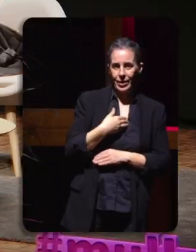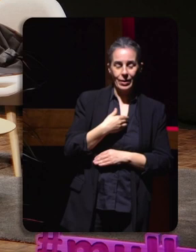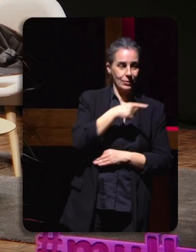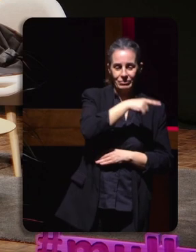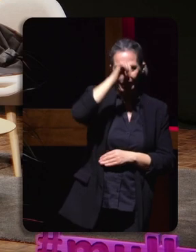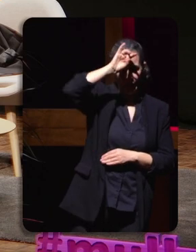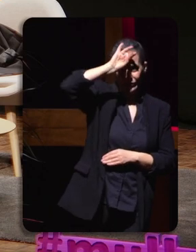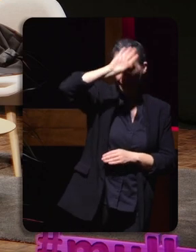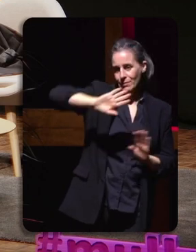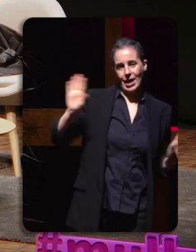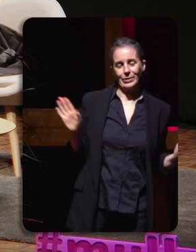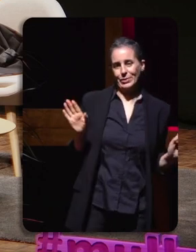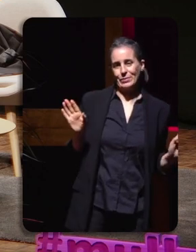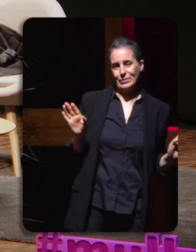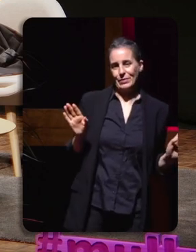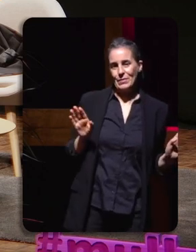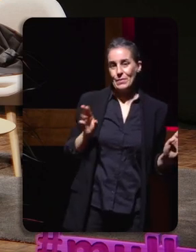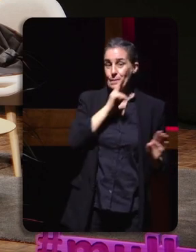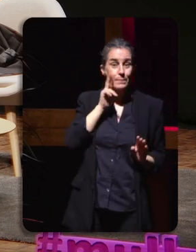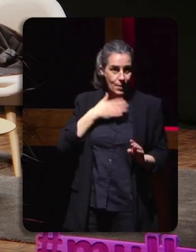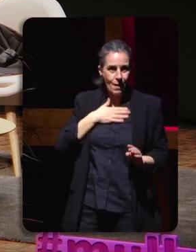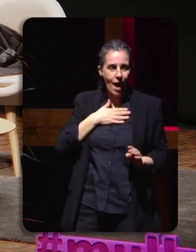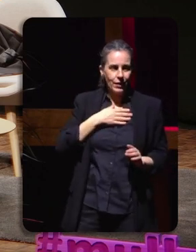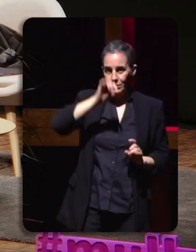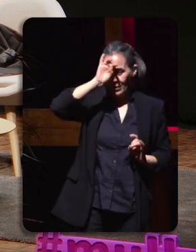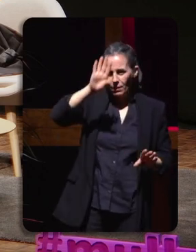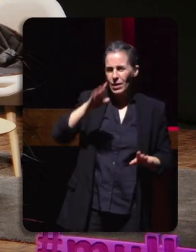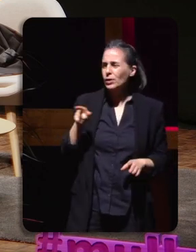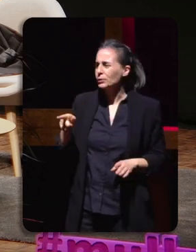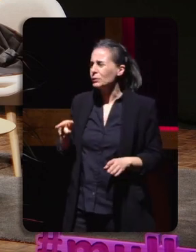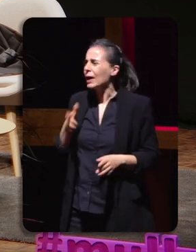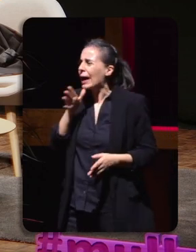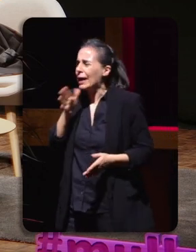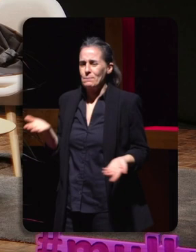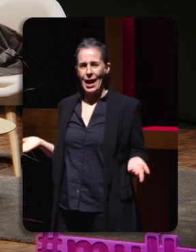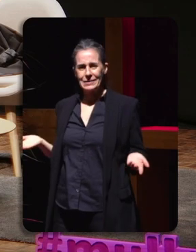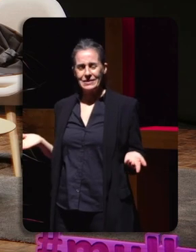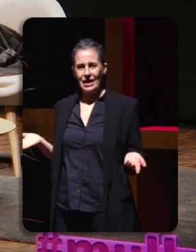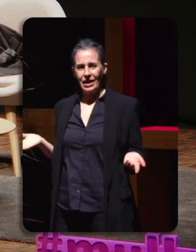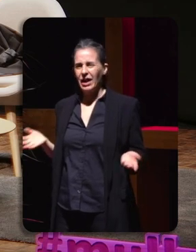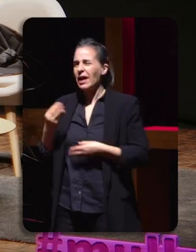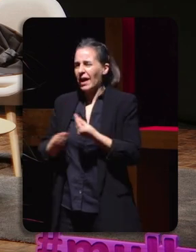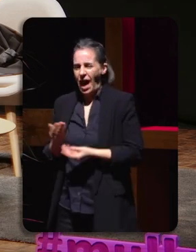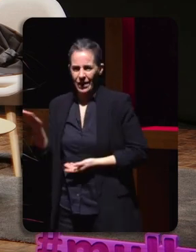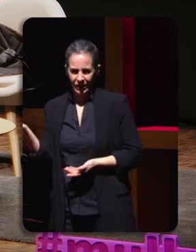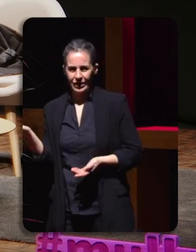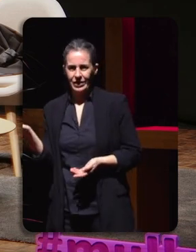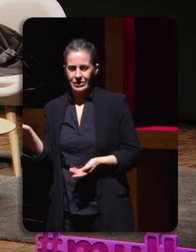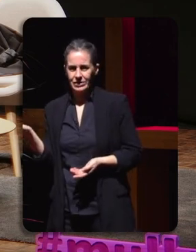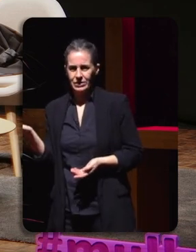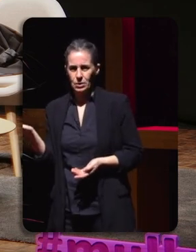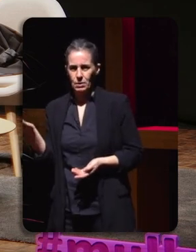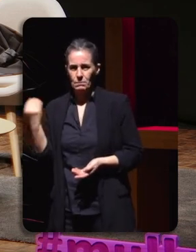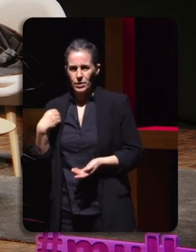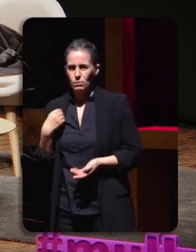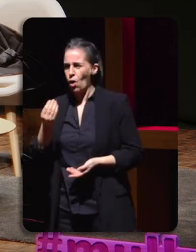mi madre flipaba de pero hija mía qué te pasa O sea qué haces con los trozos